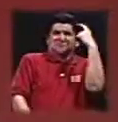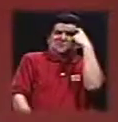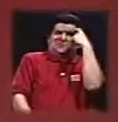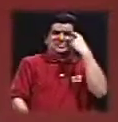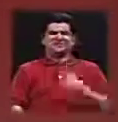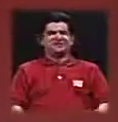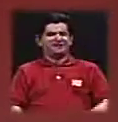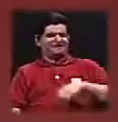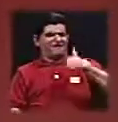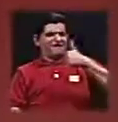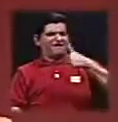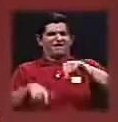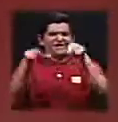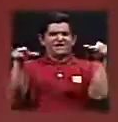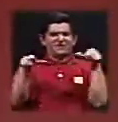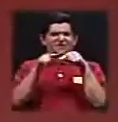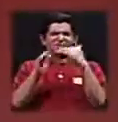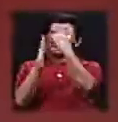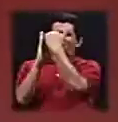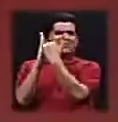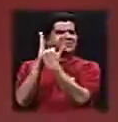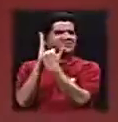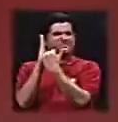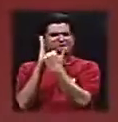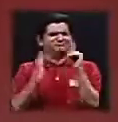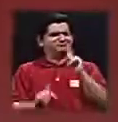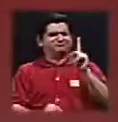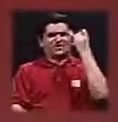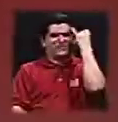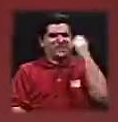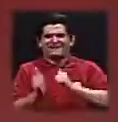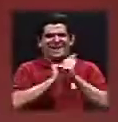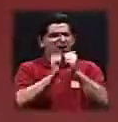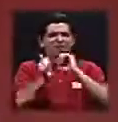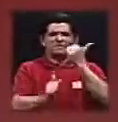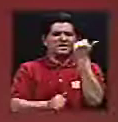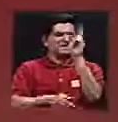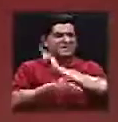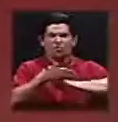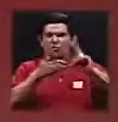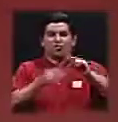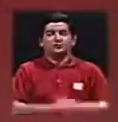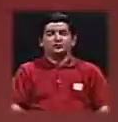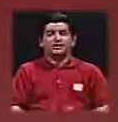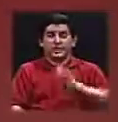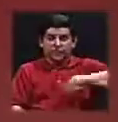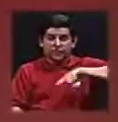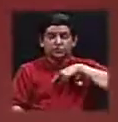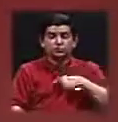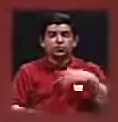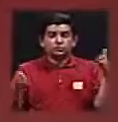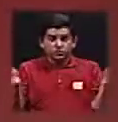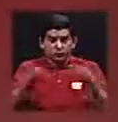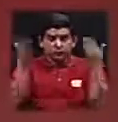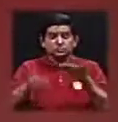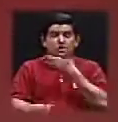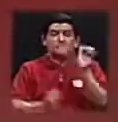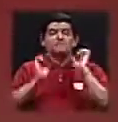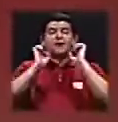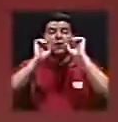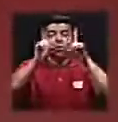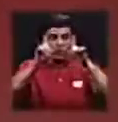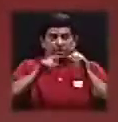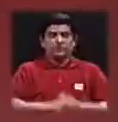el ganar un mejor ranking, no es nuestra intención. No estamos compitiendo con otras universidades, estamos de alguna manera propiciando una mejor